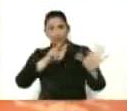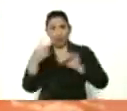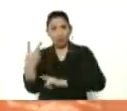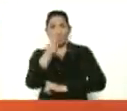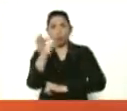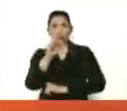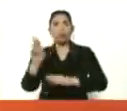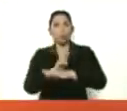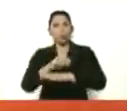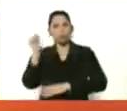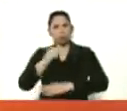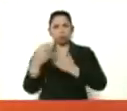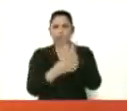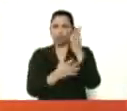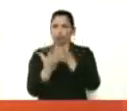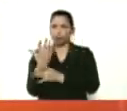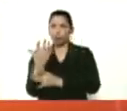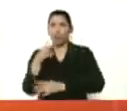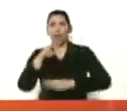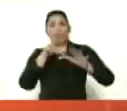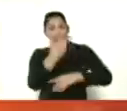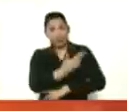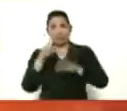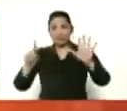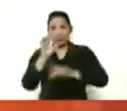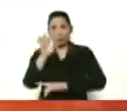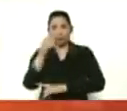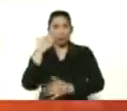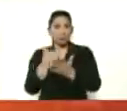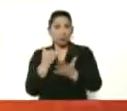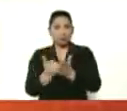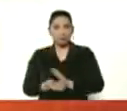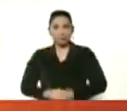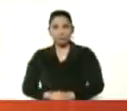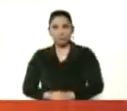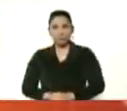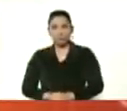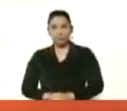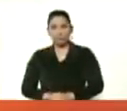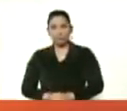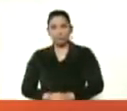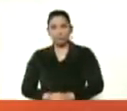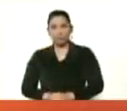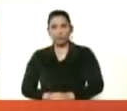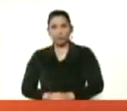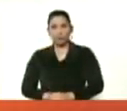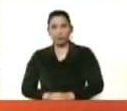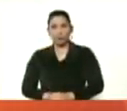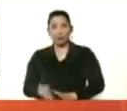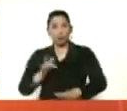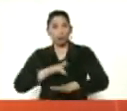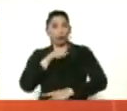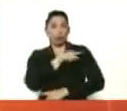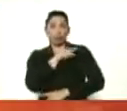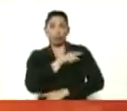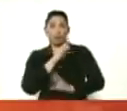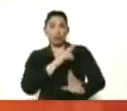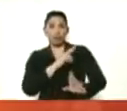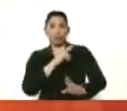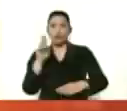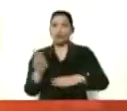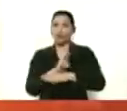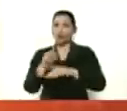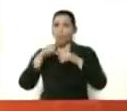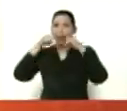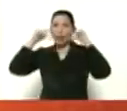72%. Y 36%, mire este detalle, Jorge Rodríguez, te toca a ti, usar mascarilla